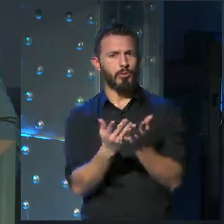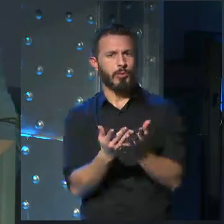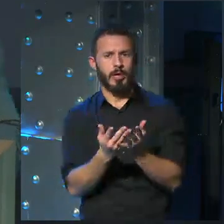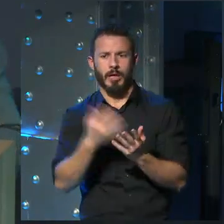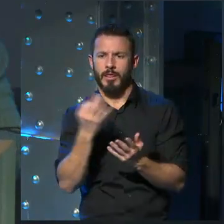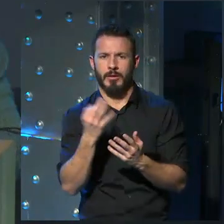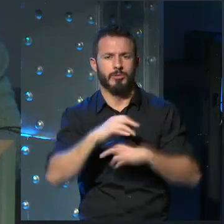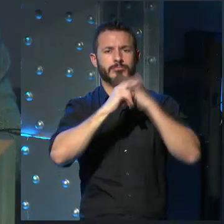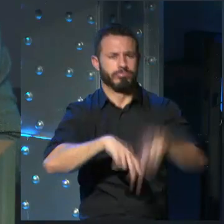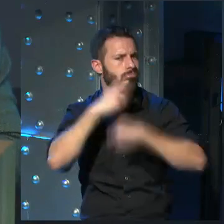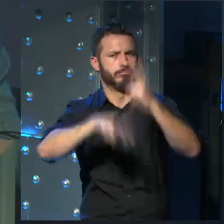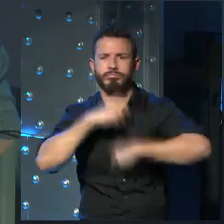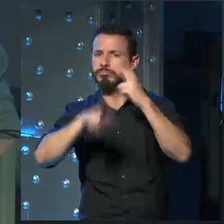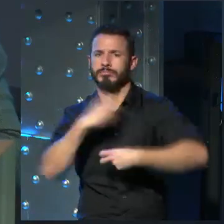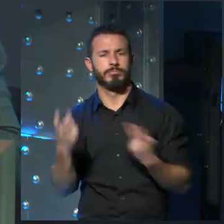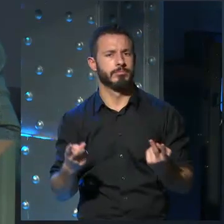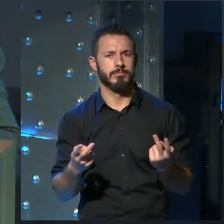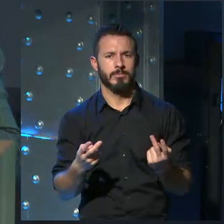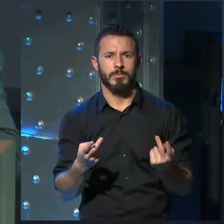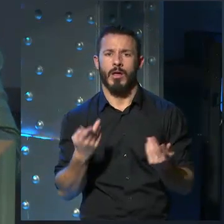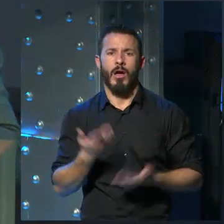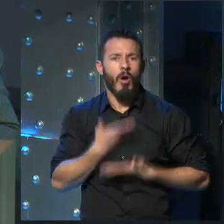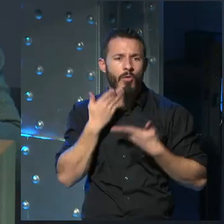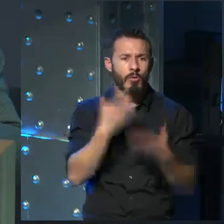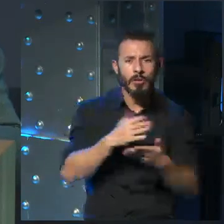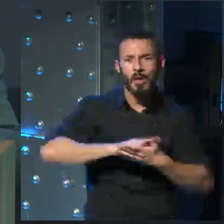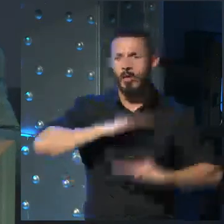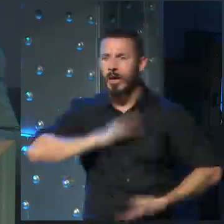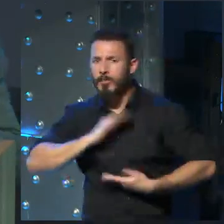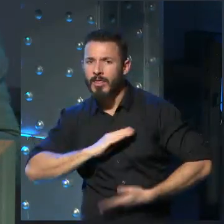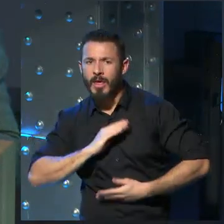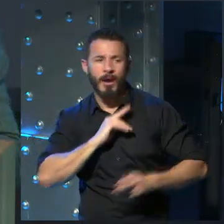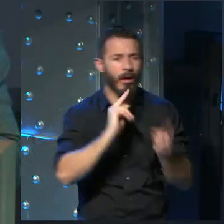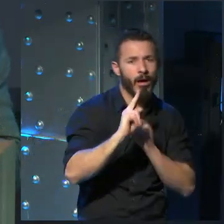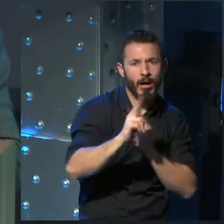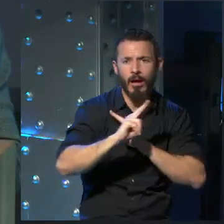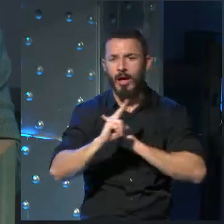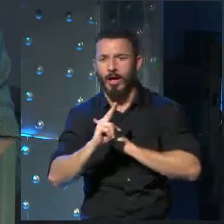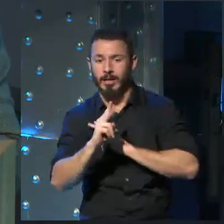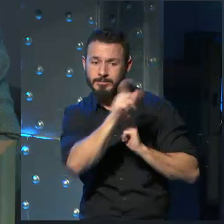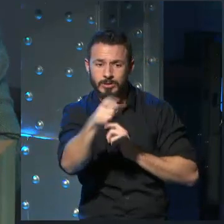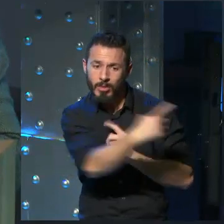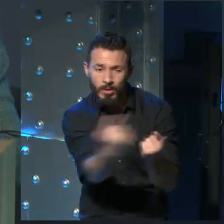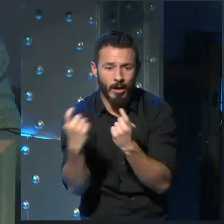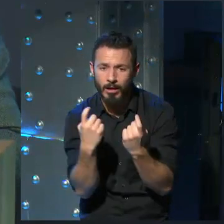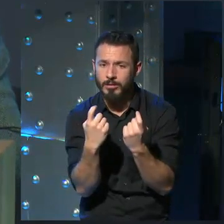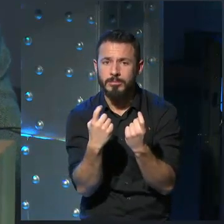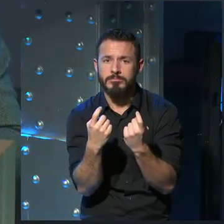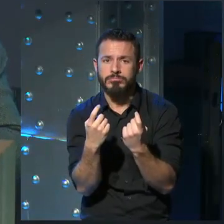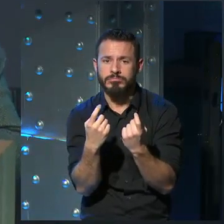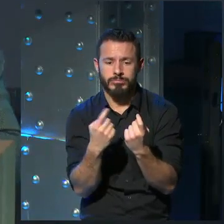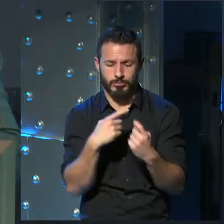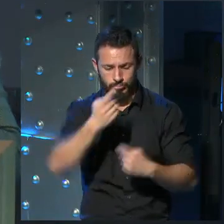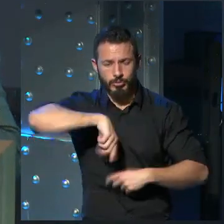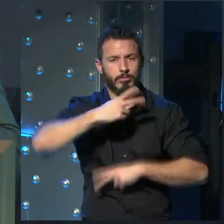permanentemente renovando nuestra oferta o nuestra capacidad de dar respuestas a las necesidades de los ciudadanos. En ese